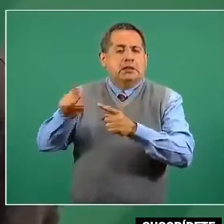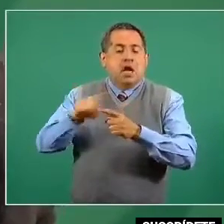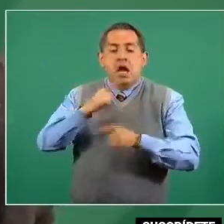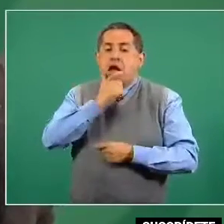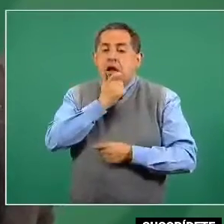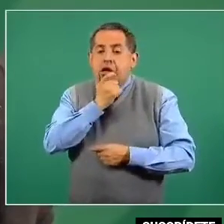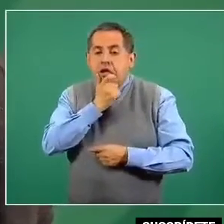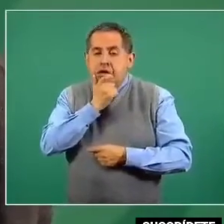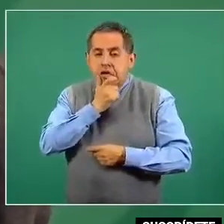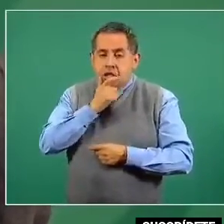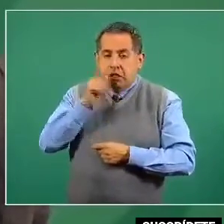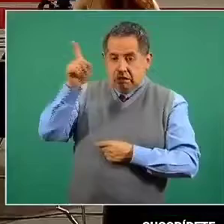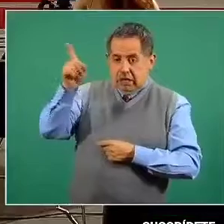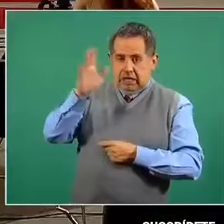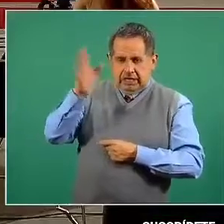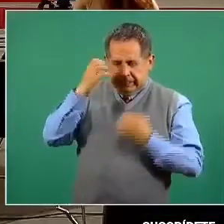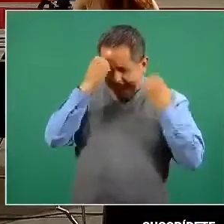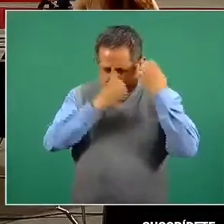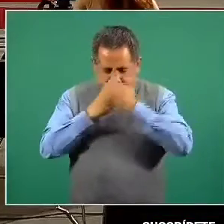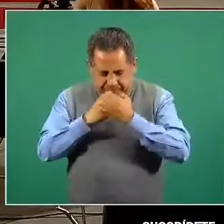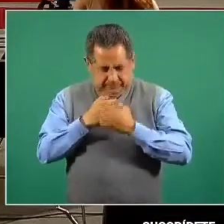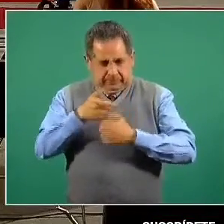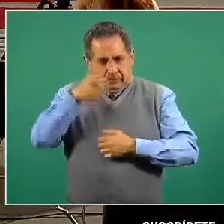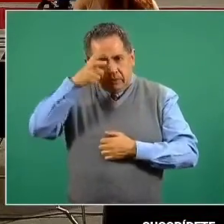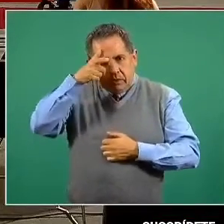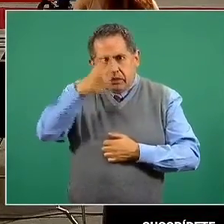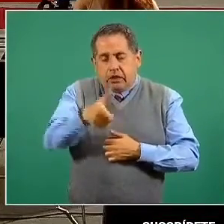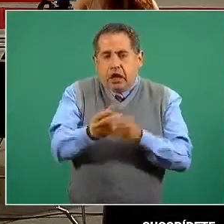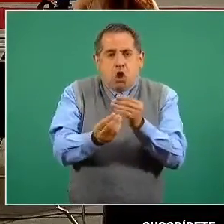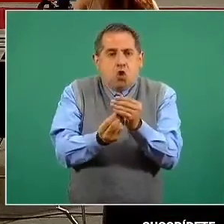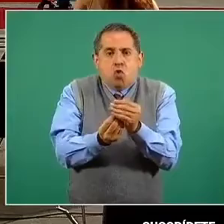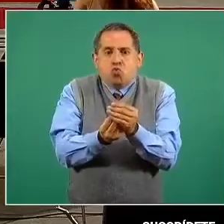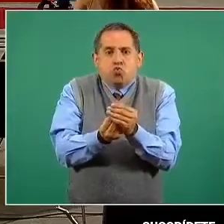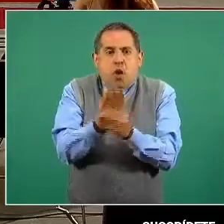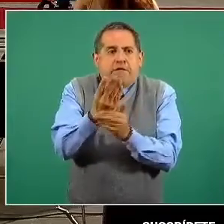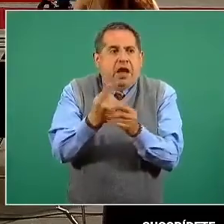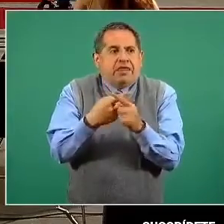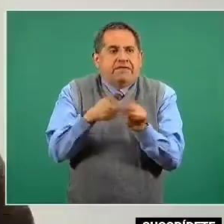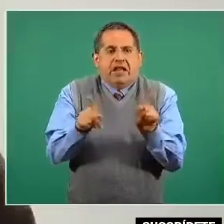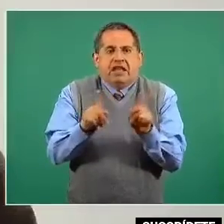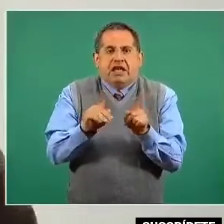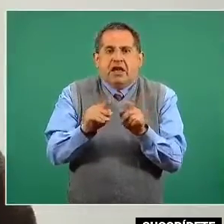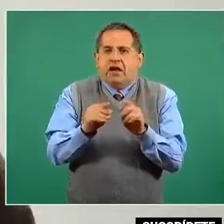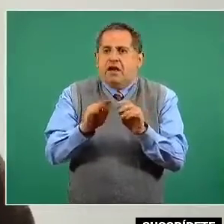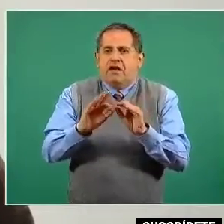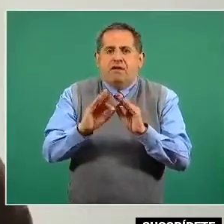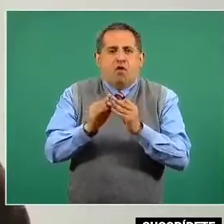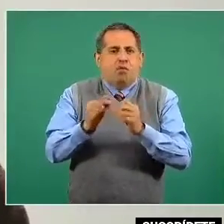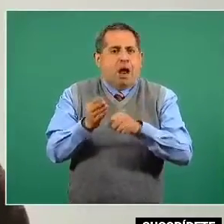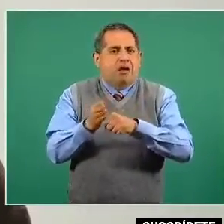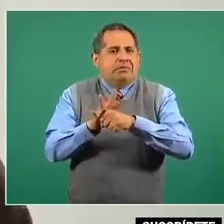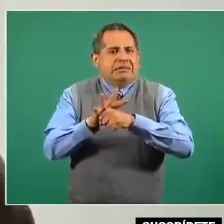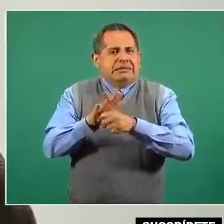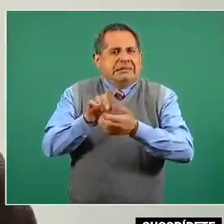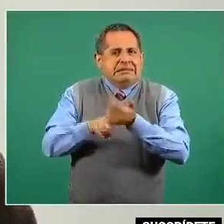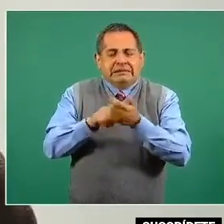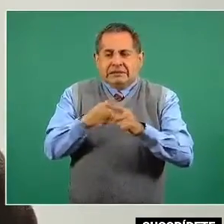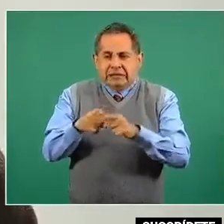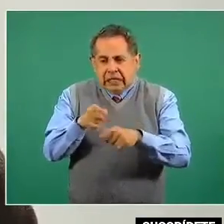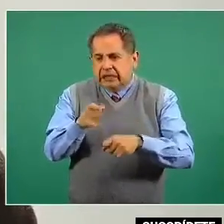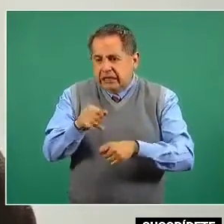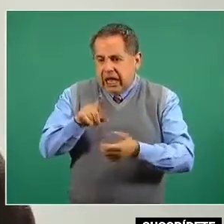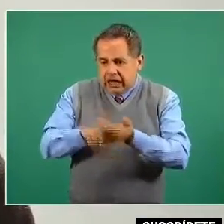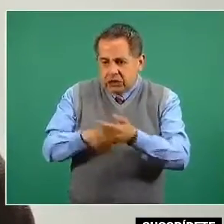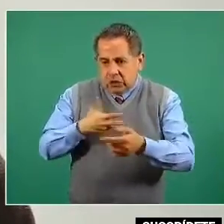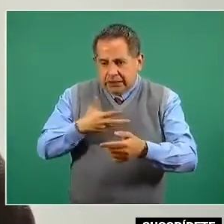Inglaterra específicamente, en relación a un grupo de 1,000 personas que dieron positivo a COVID-19, pero además en